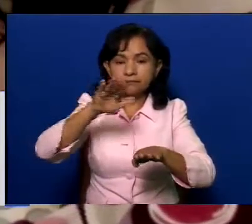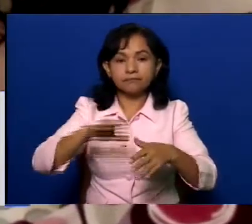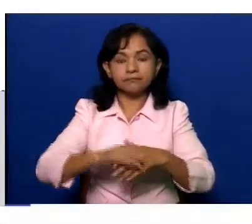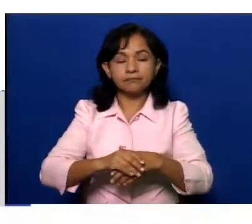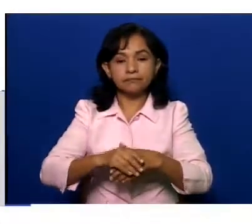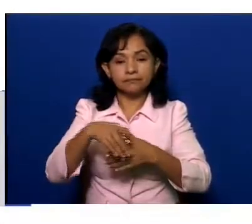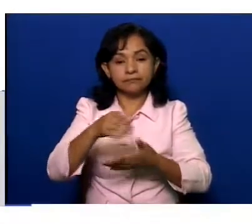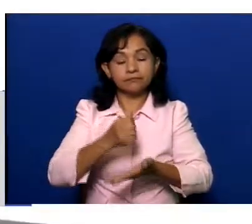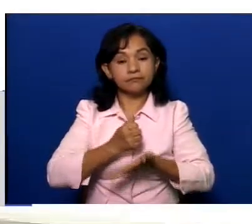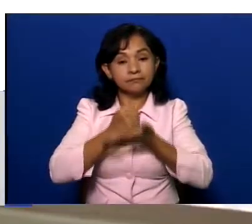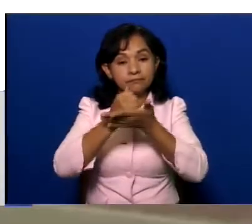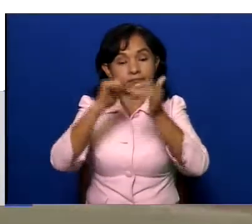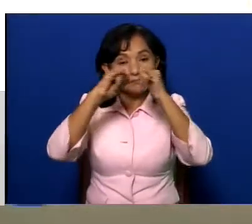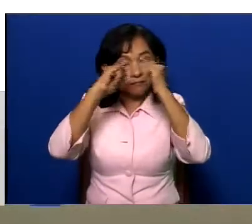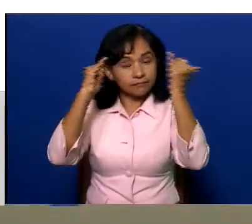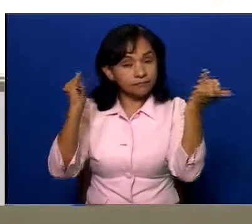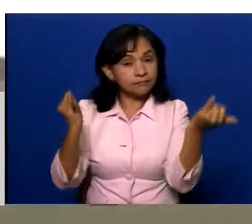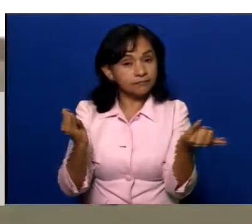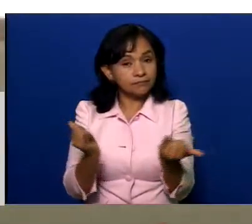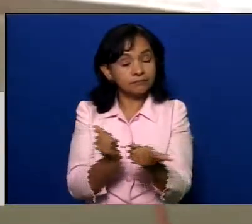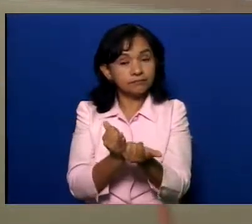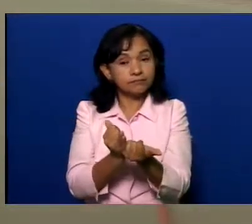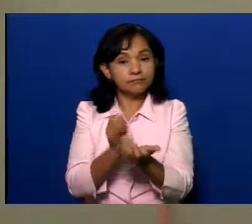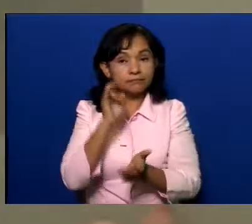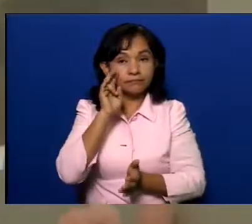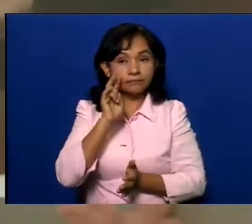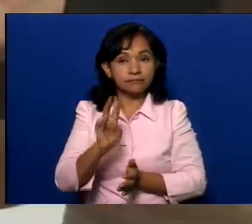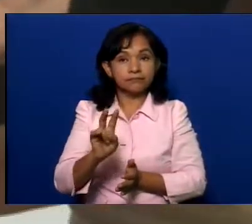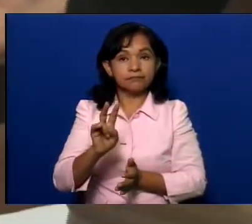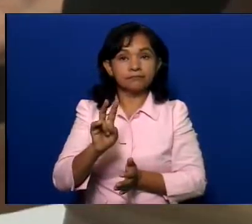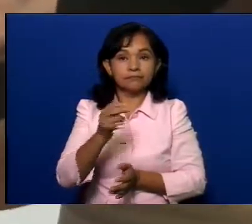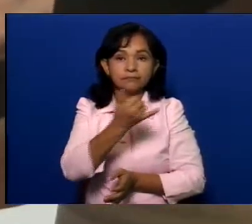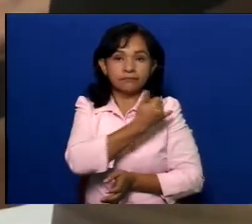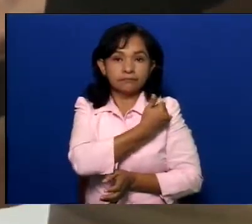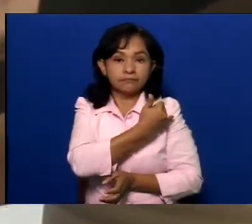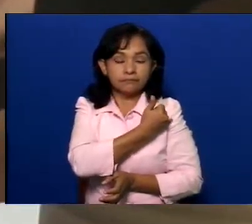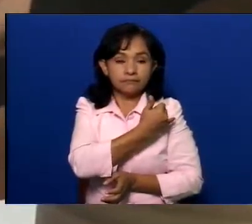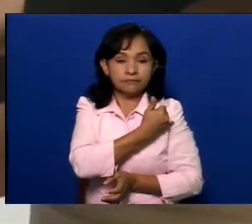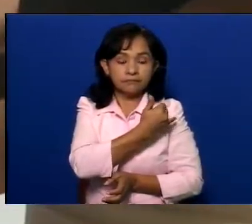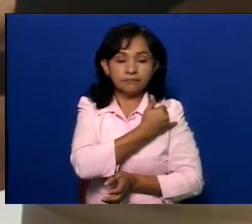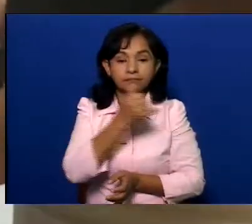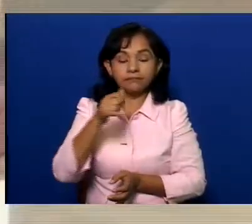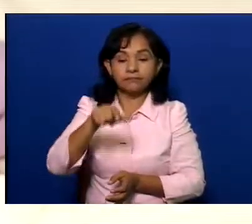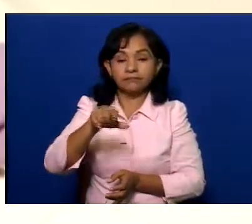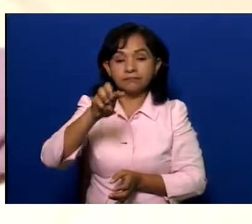Thank you.